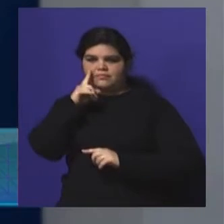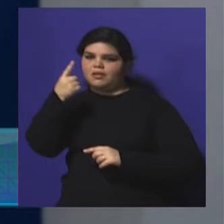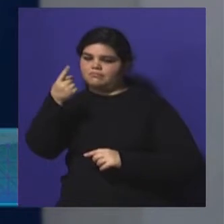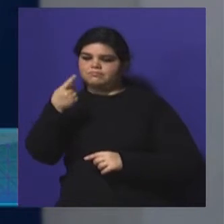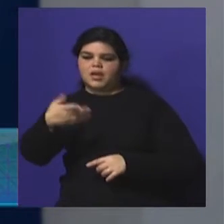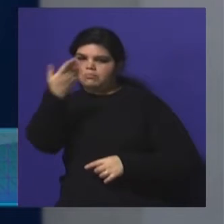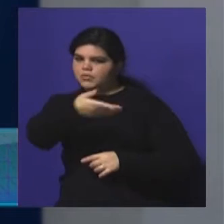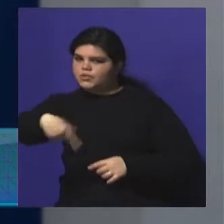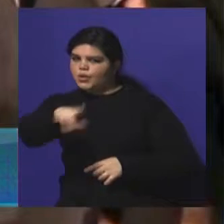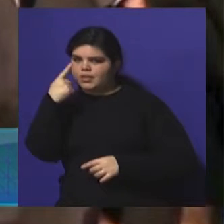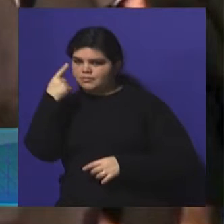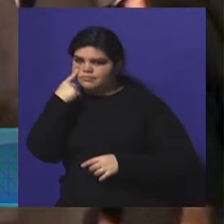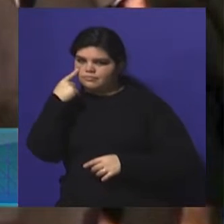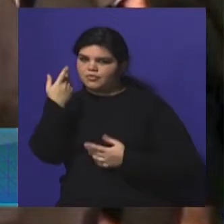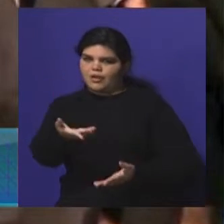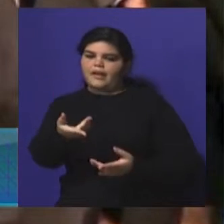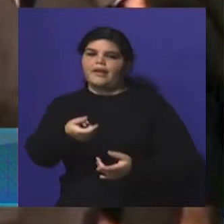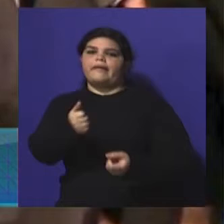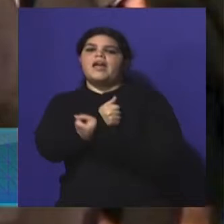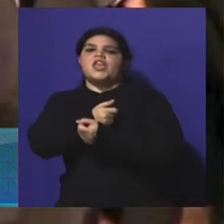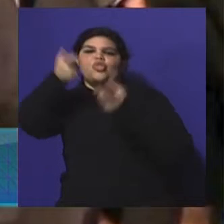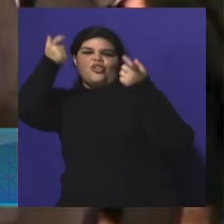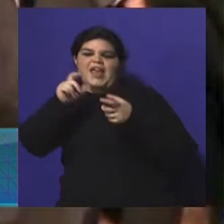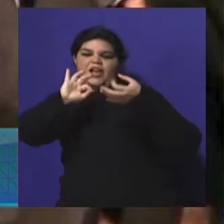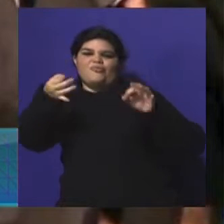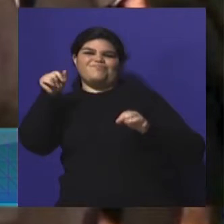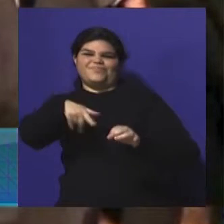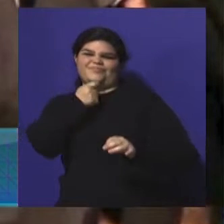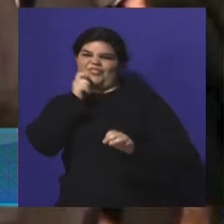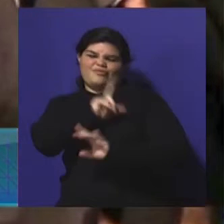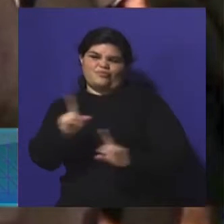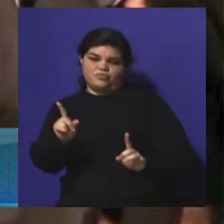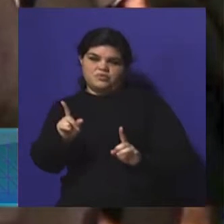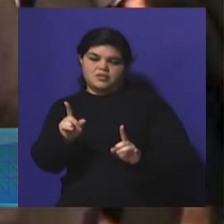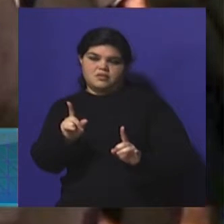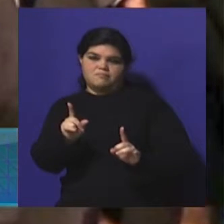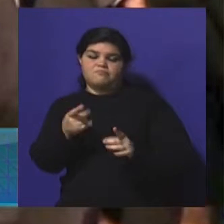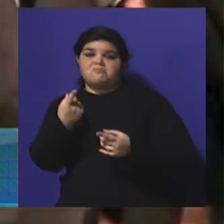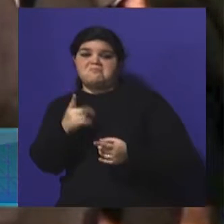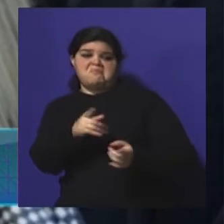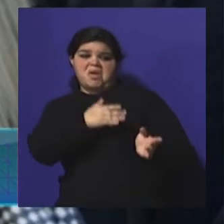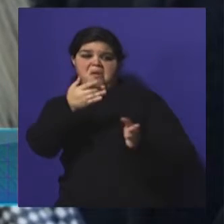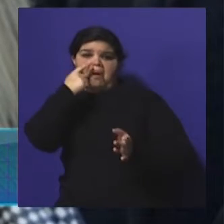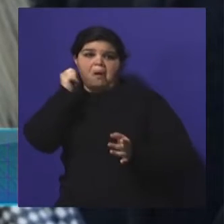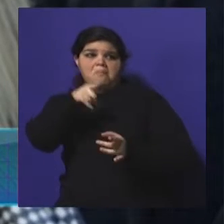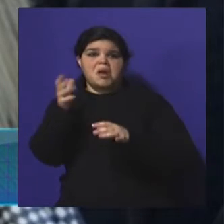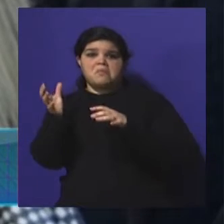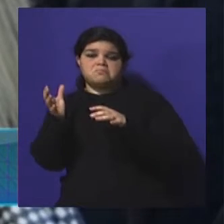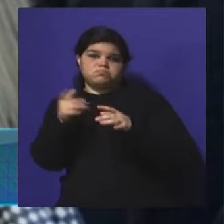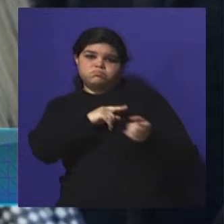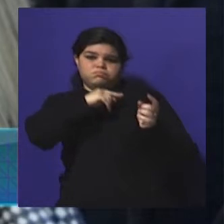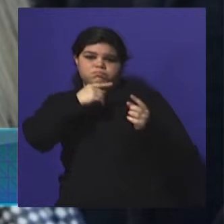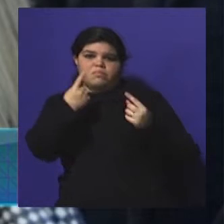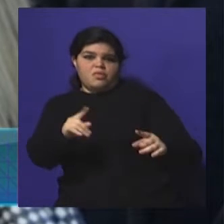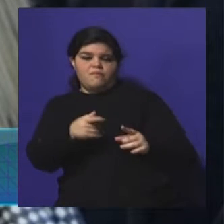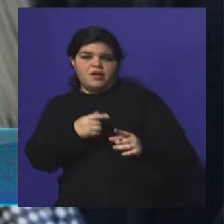no quería escuchar la palabra querido rey. Sin embargo, pasó un tercer plano lo del rey. Se le preguntó en varias